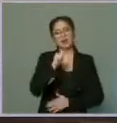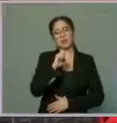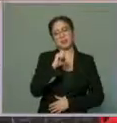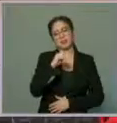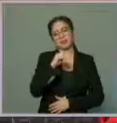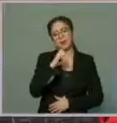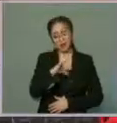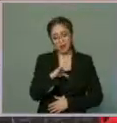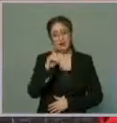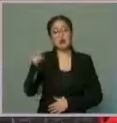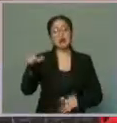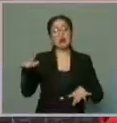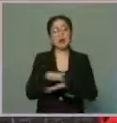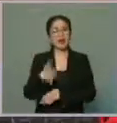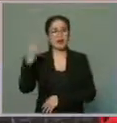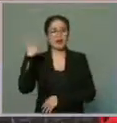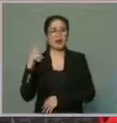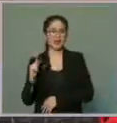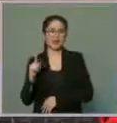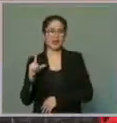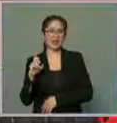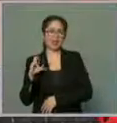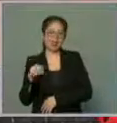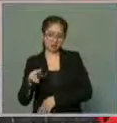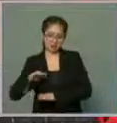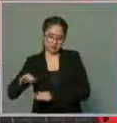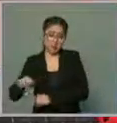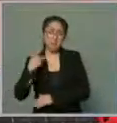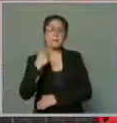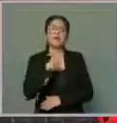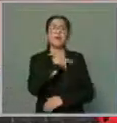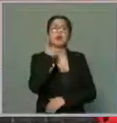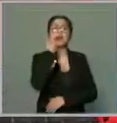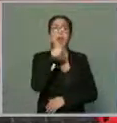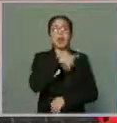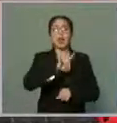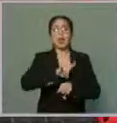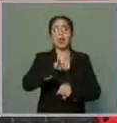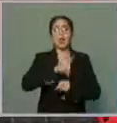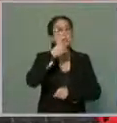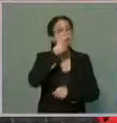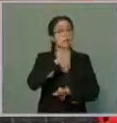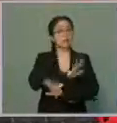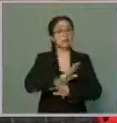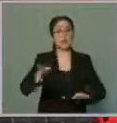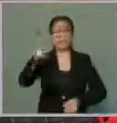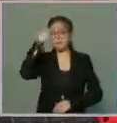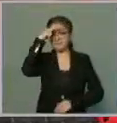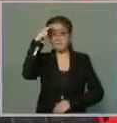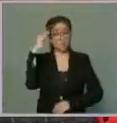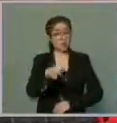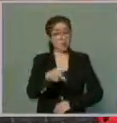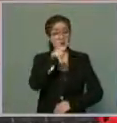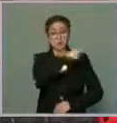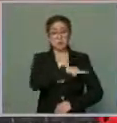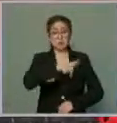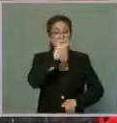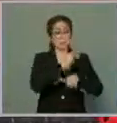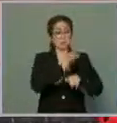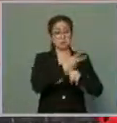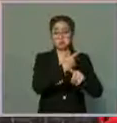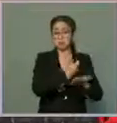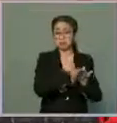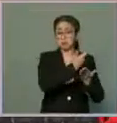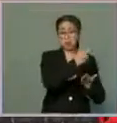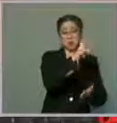a sustituir al Telecán, y es una manera que está buscando para poder decir que los contribuyentes de Estados Unidos no van a pagar este muro y lo